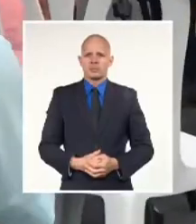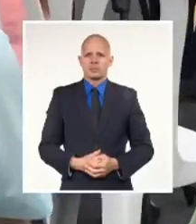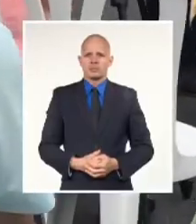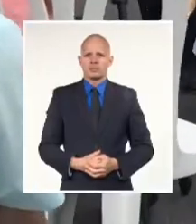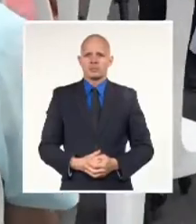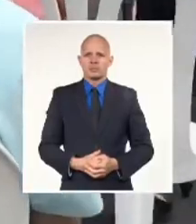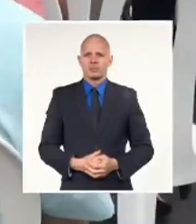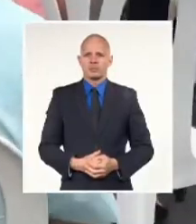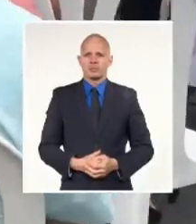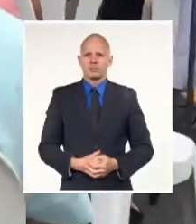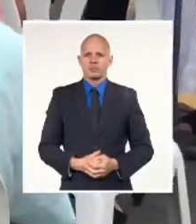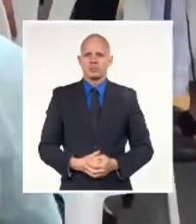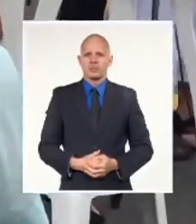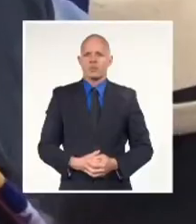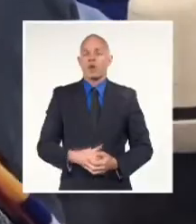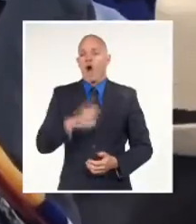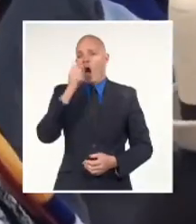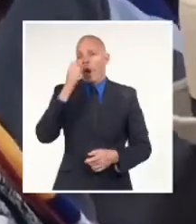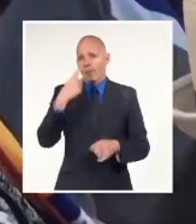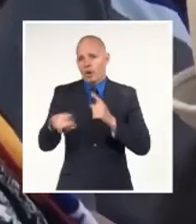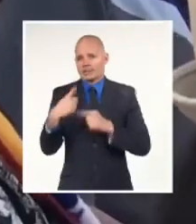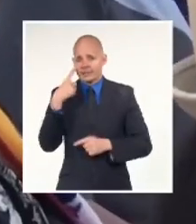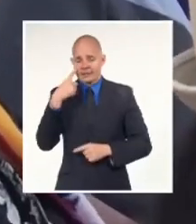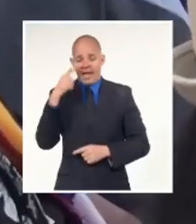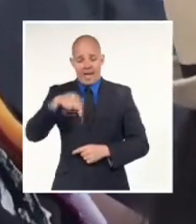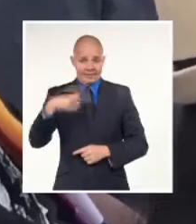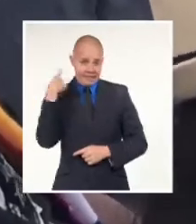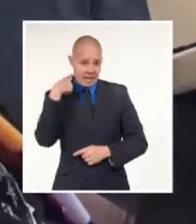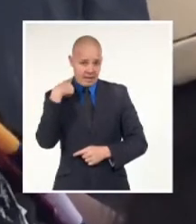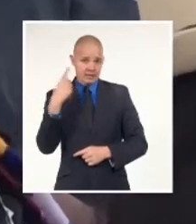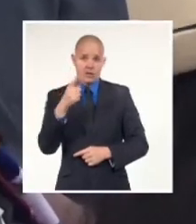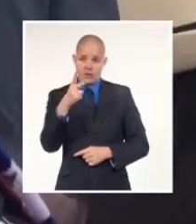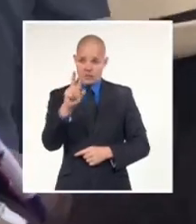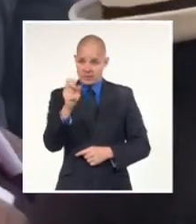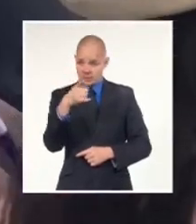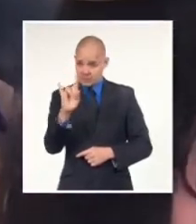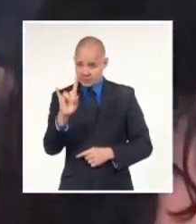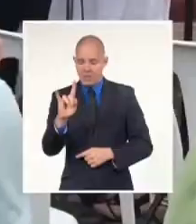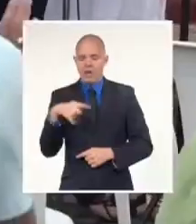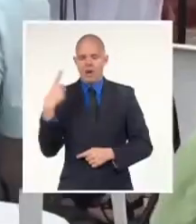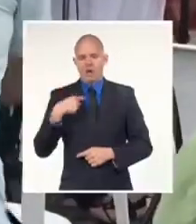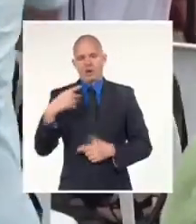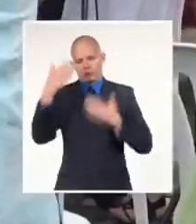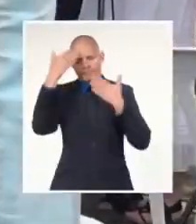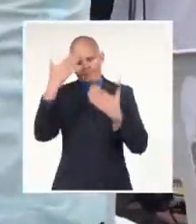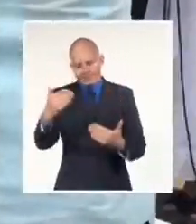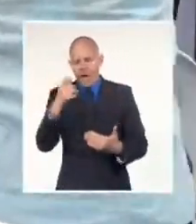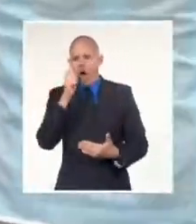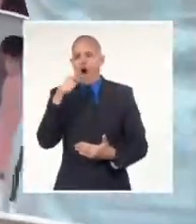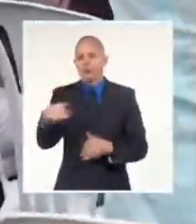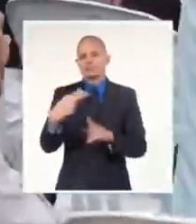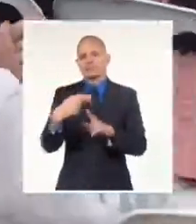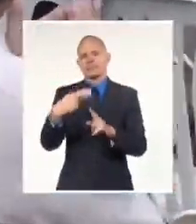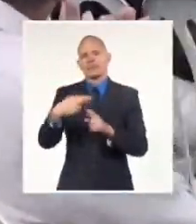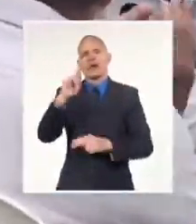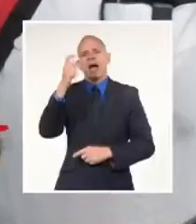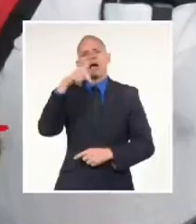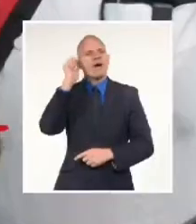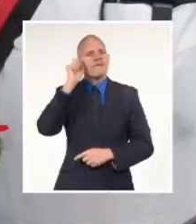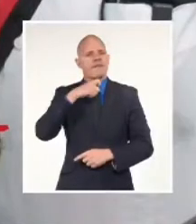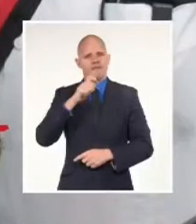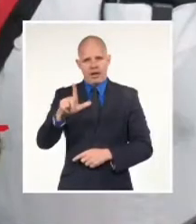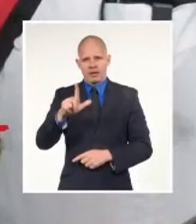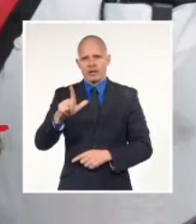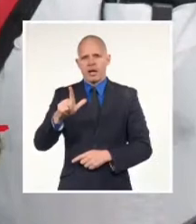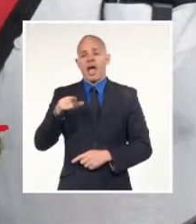Este año 2019 honramos y declaramos como héroe nacional a Rafael Cancel Miranda. ¡Bravo!